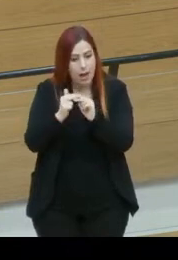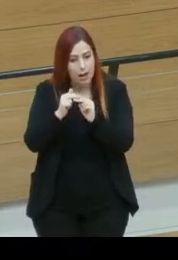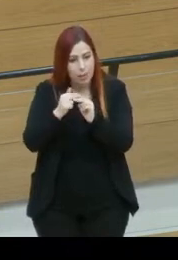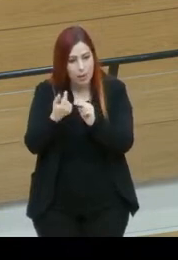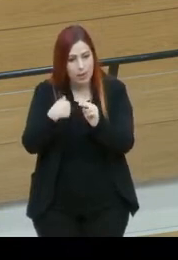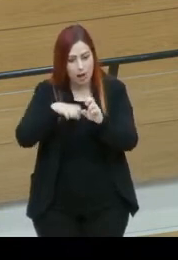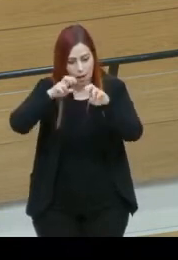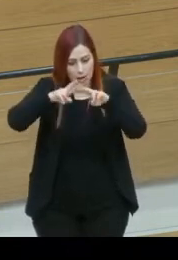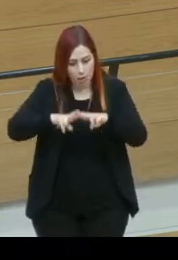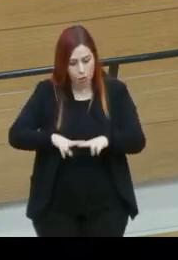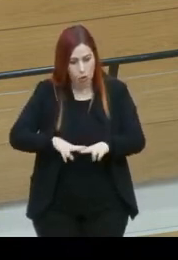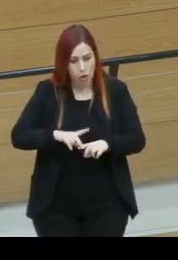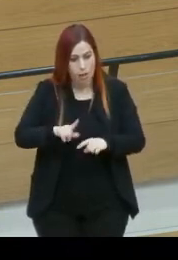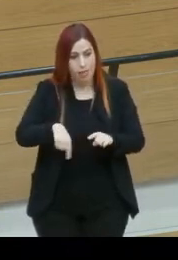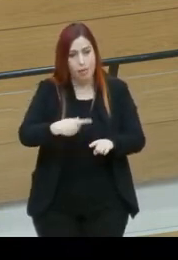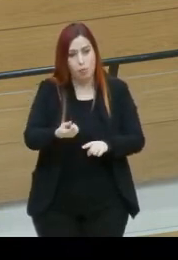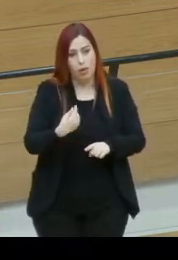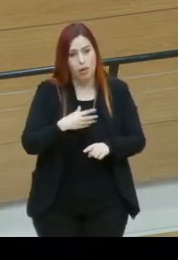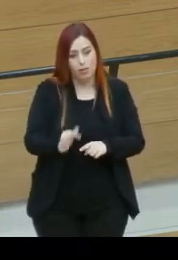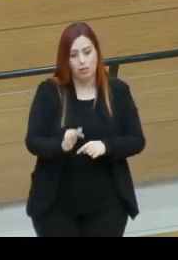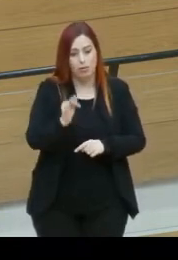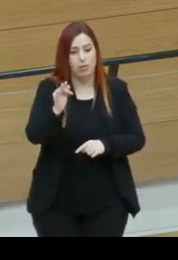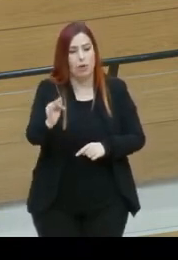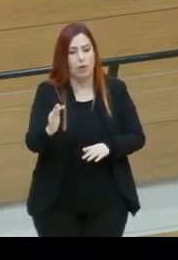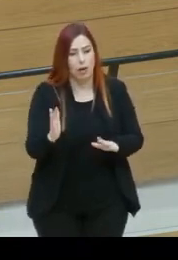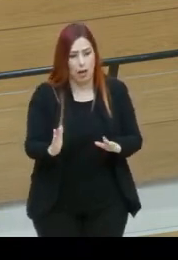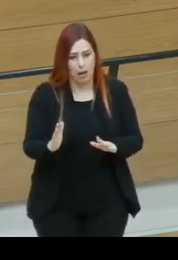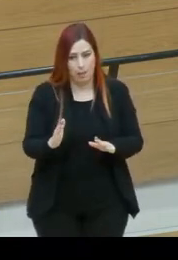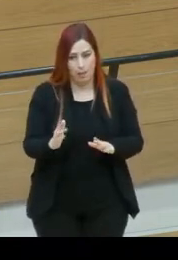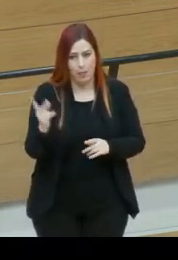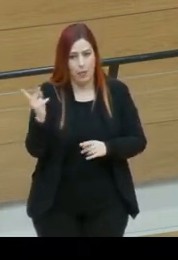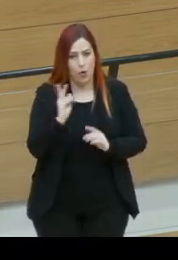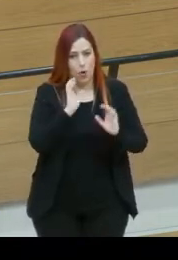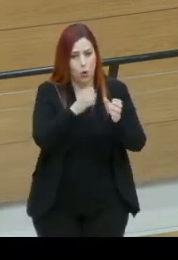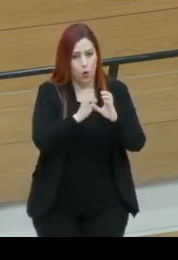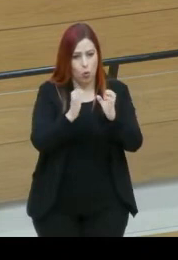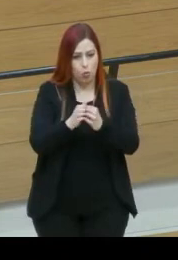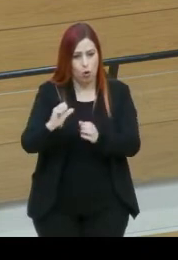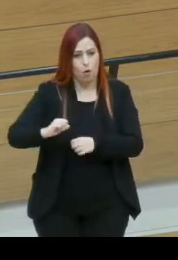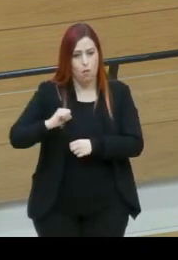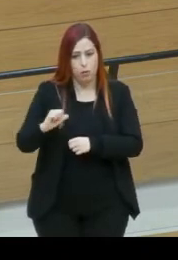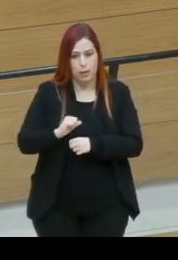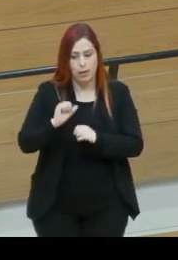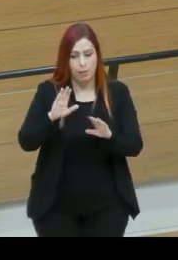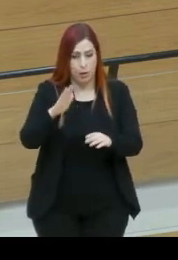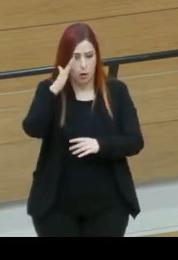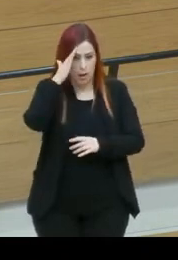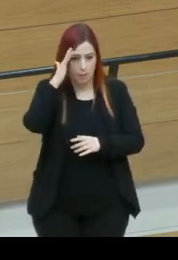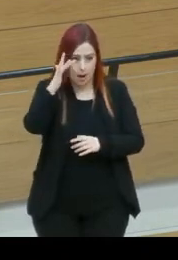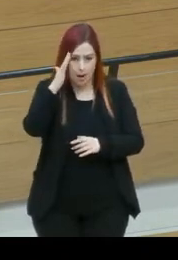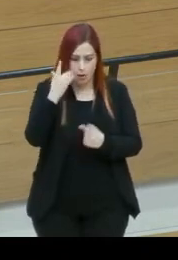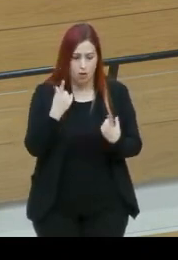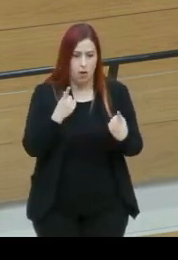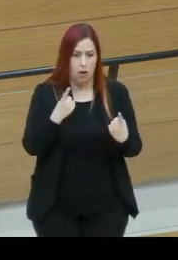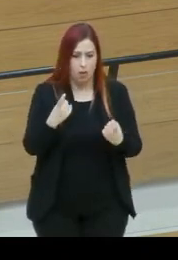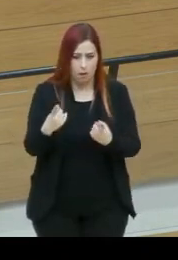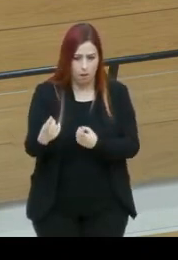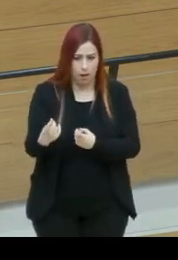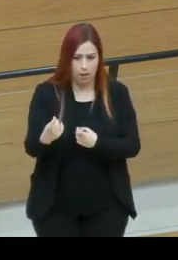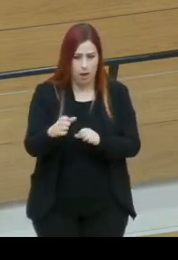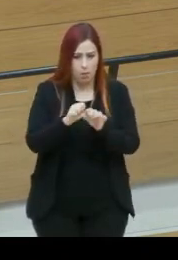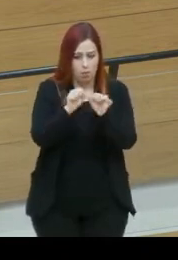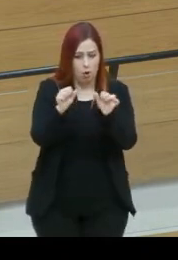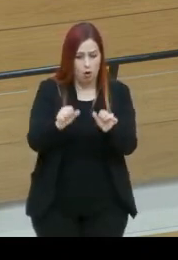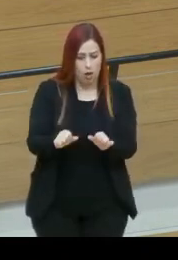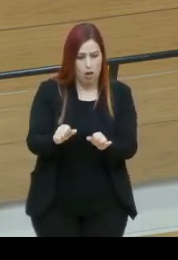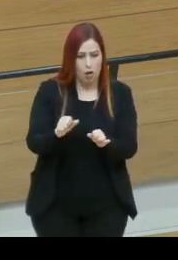lo estudian biológicamente los dos grupos que he comentado, pero claro, imagino que siempre hace falta un previo modelo en